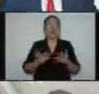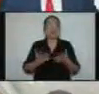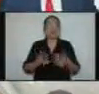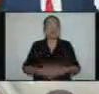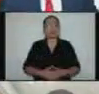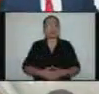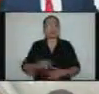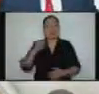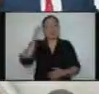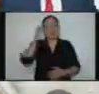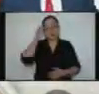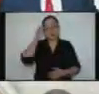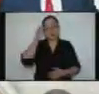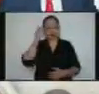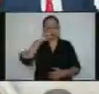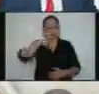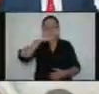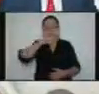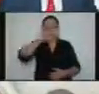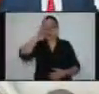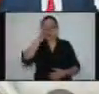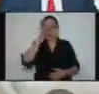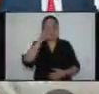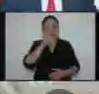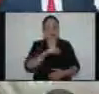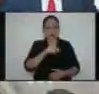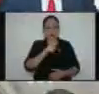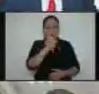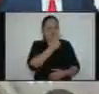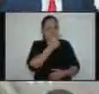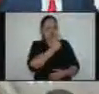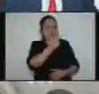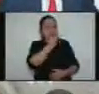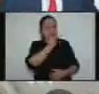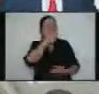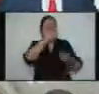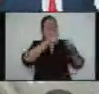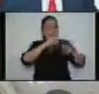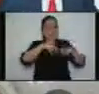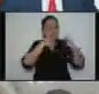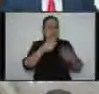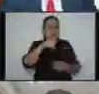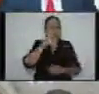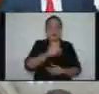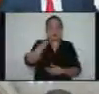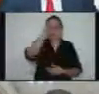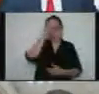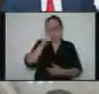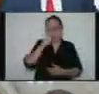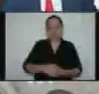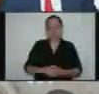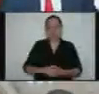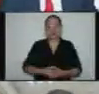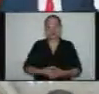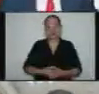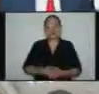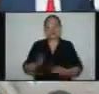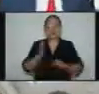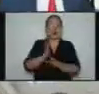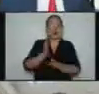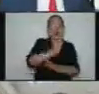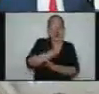tampoco se está de acuerdo por ambas magistraturas respecto de los actos anticipados de